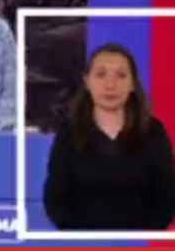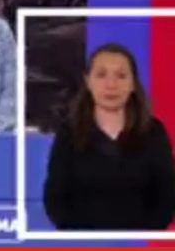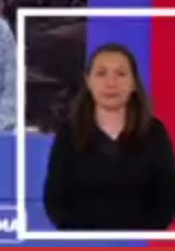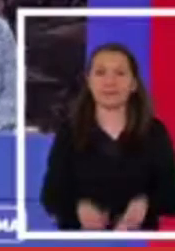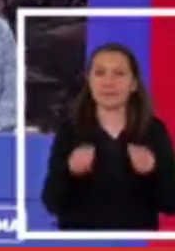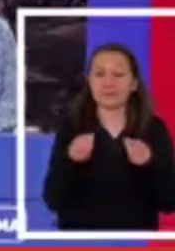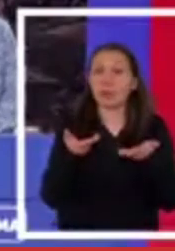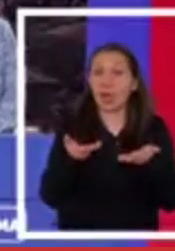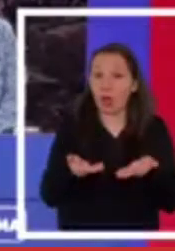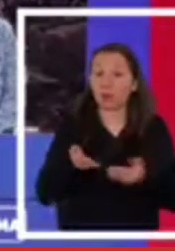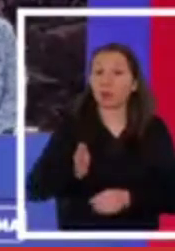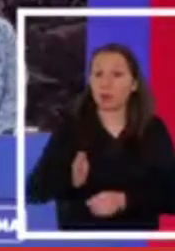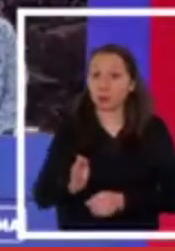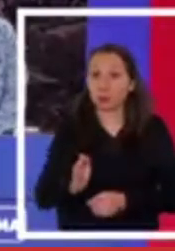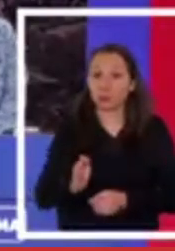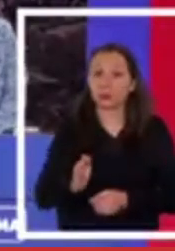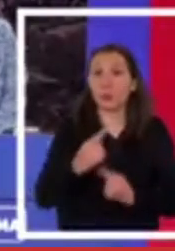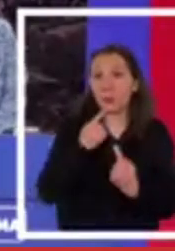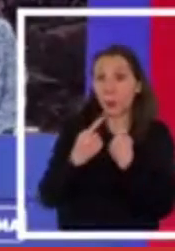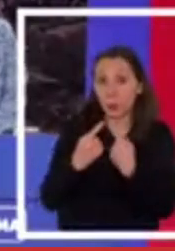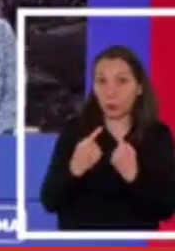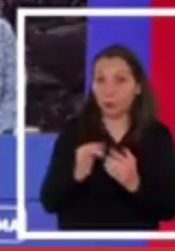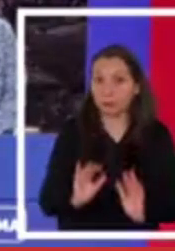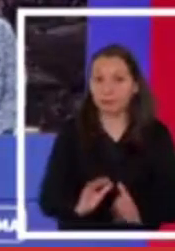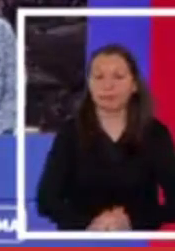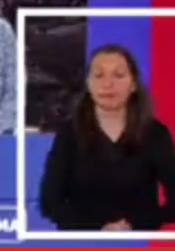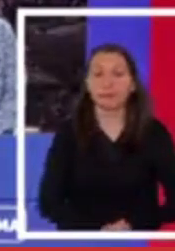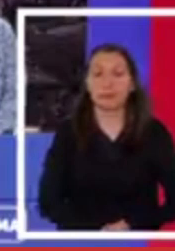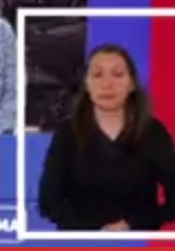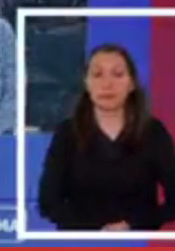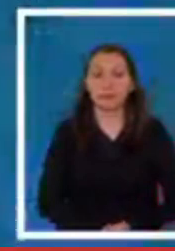Bueno ahora seguimos con con preguntas no